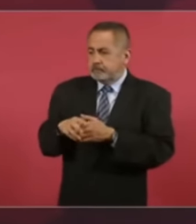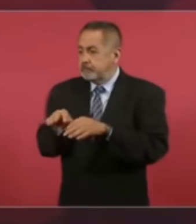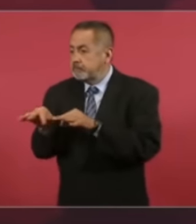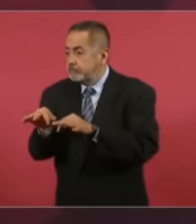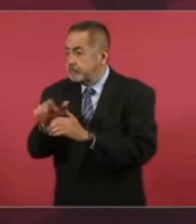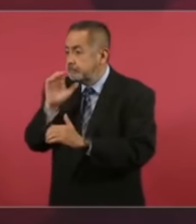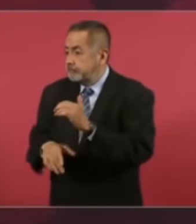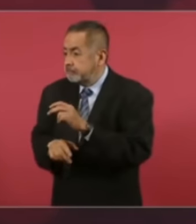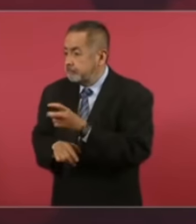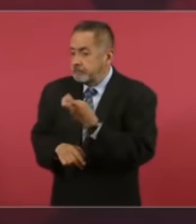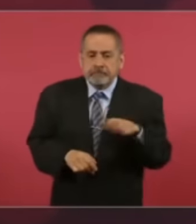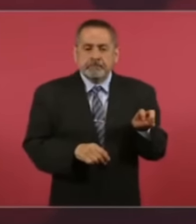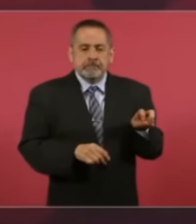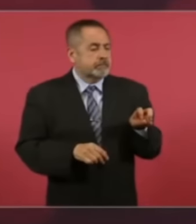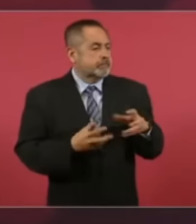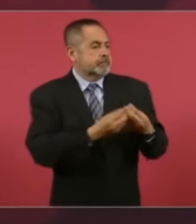se convierten en funcionarios.